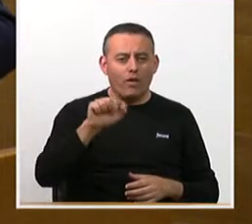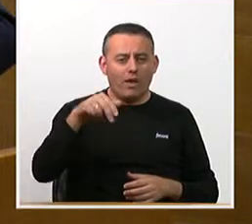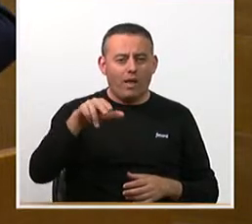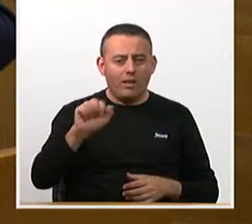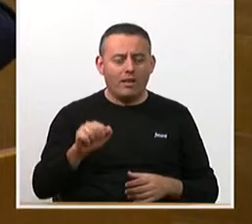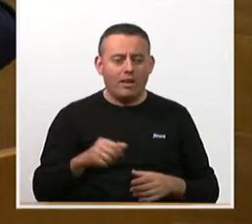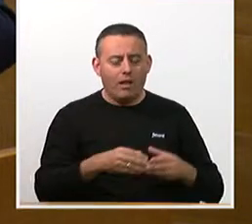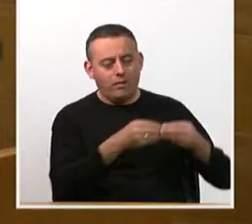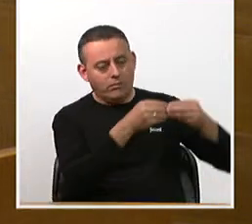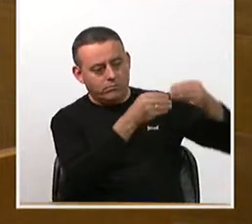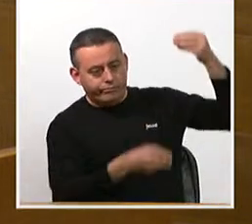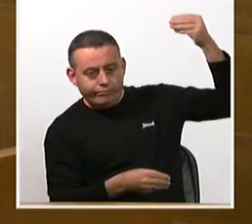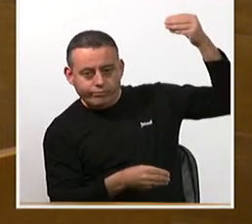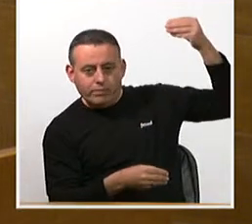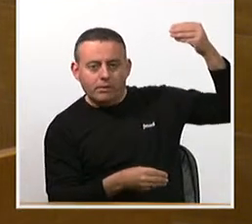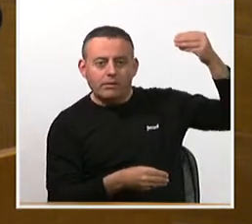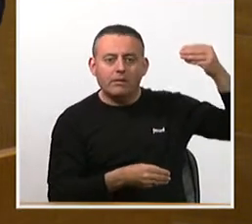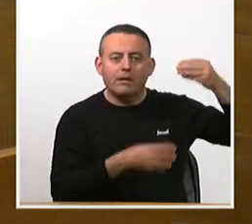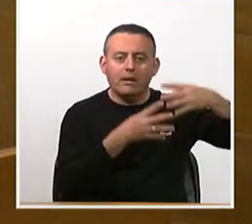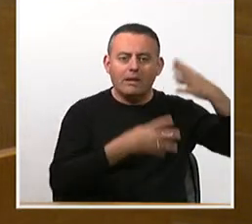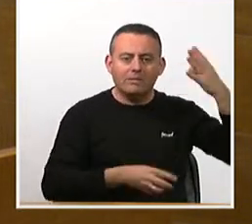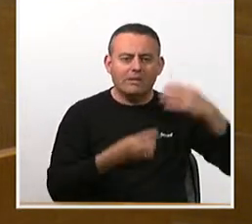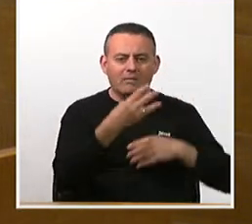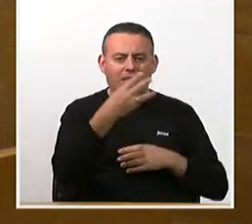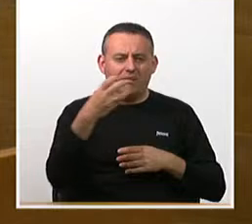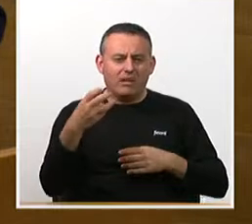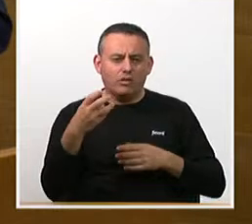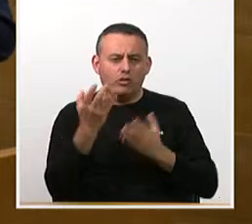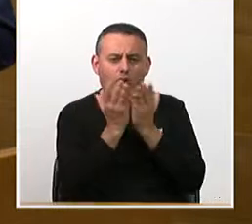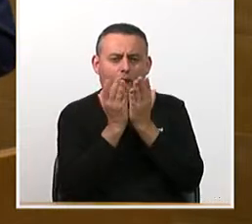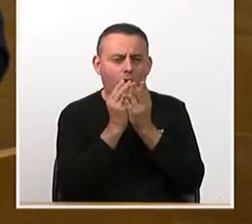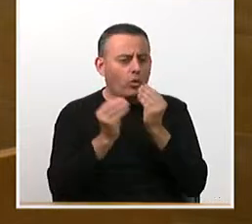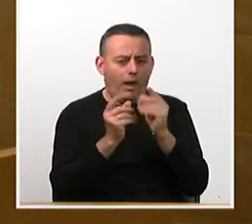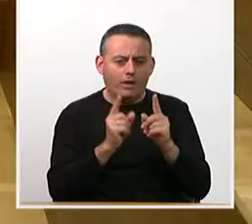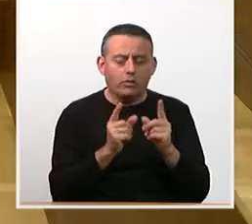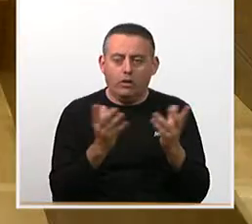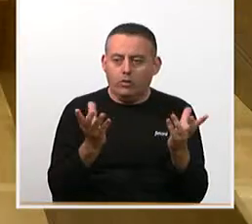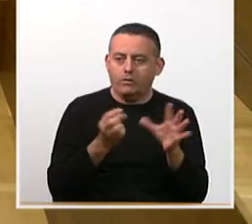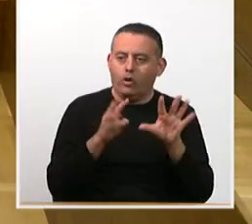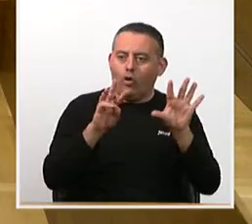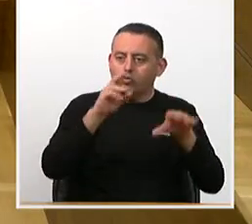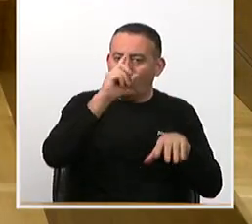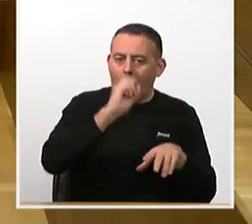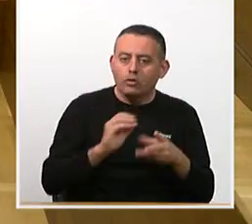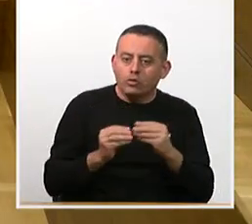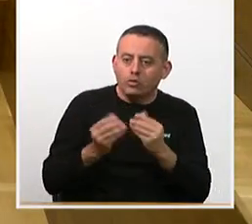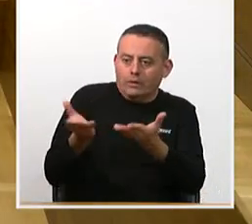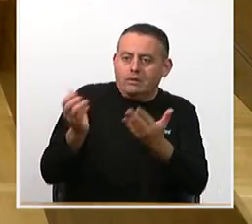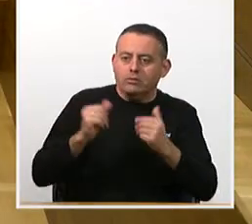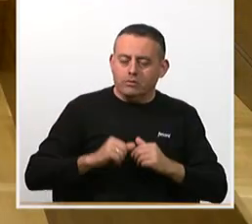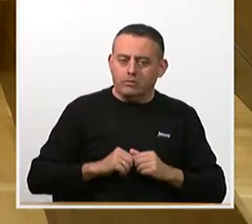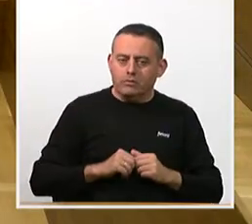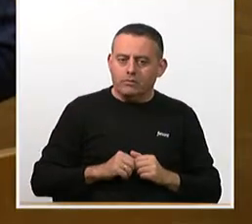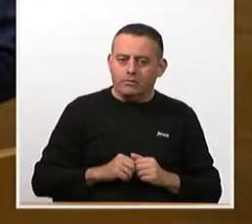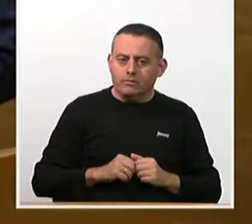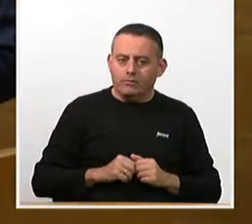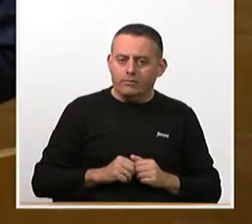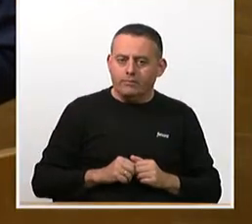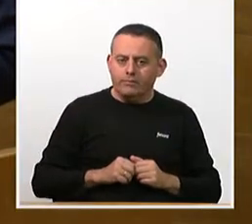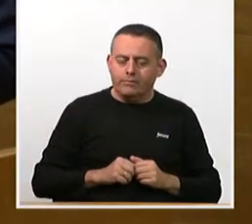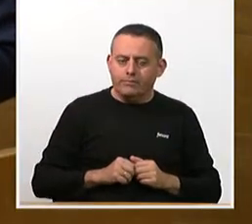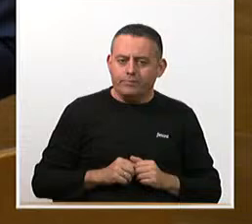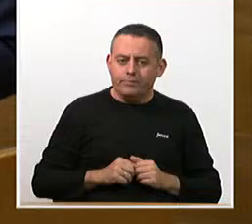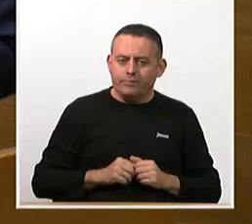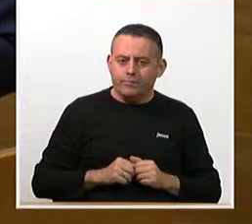señores en 8 años ya lo estamos viendo mire con este gobierno los centros educativos se